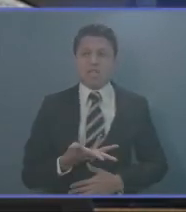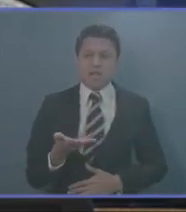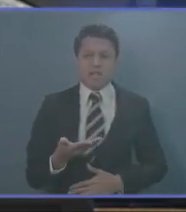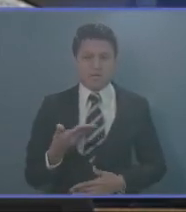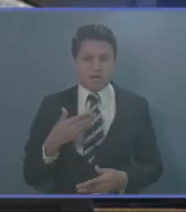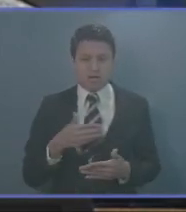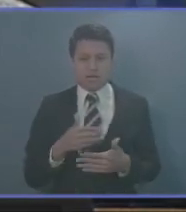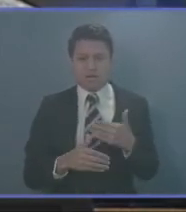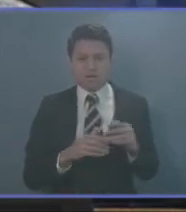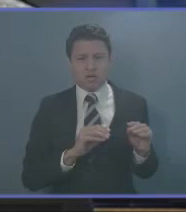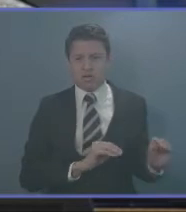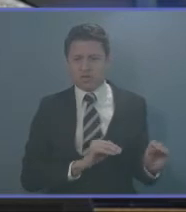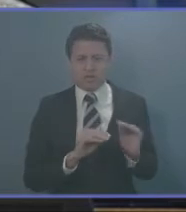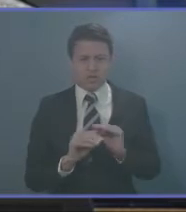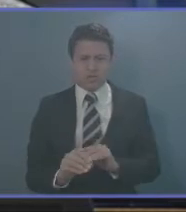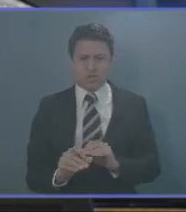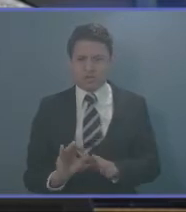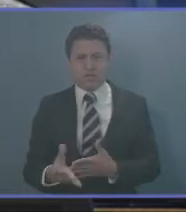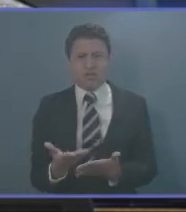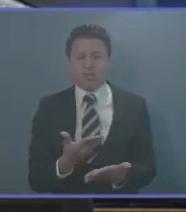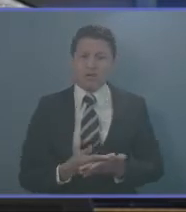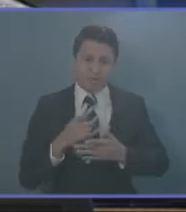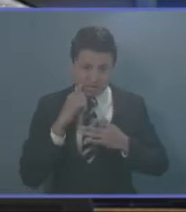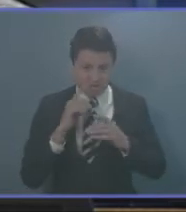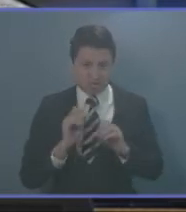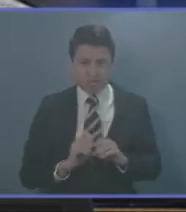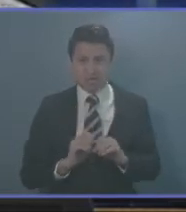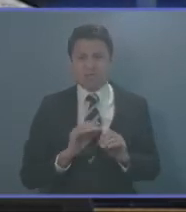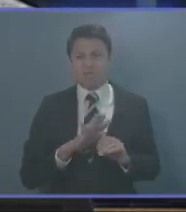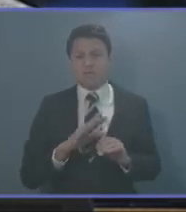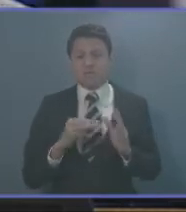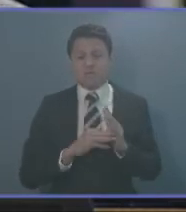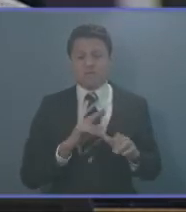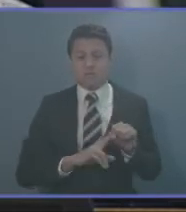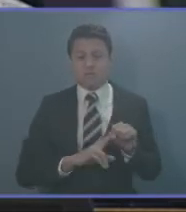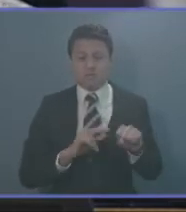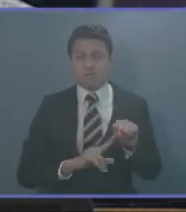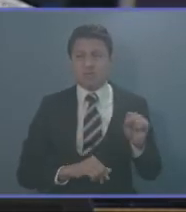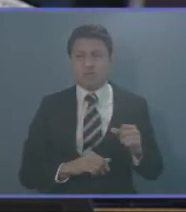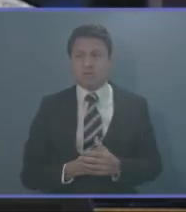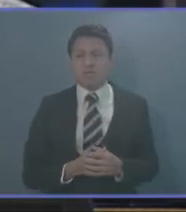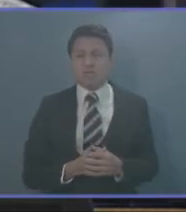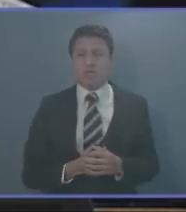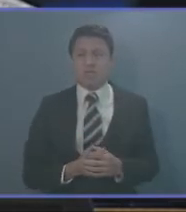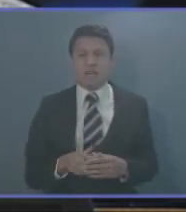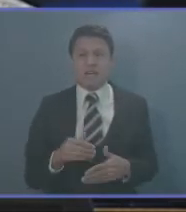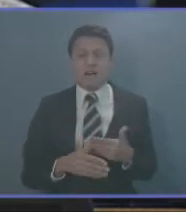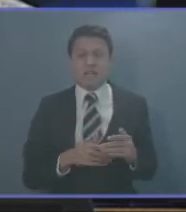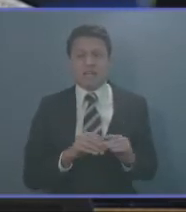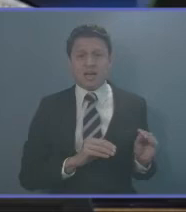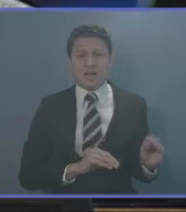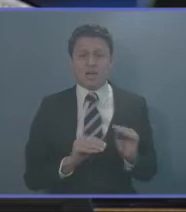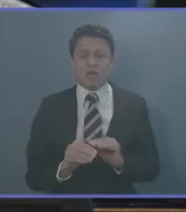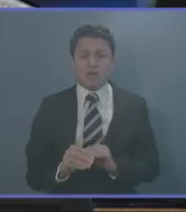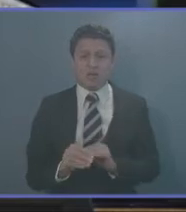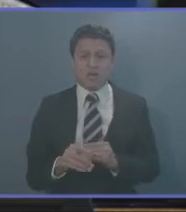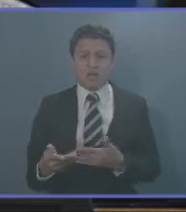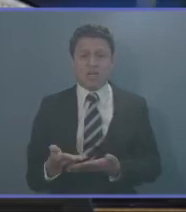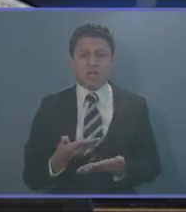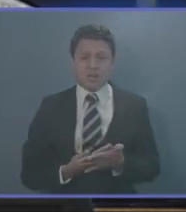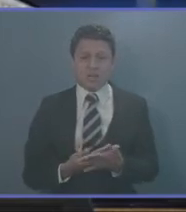0.60 centavos, sobre el exceso de $50,000. 4. De $50,000 con un centavo,